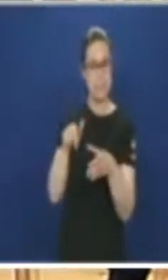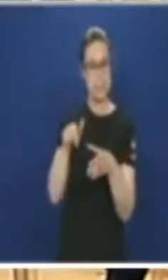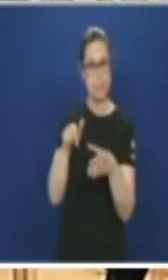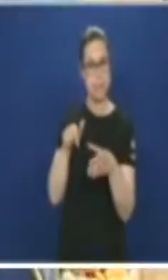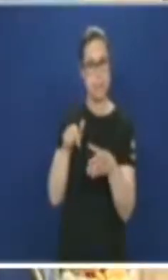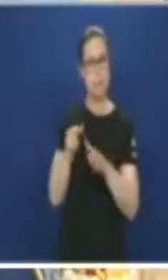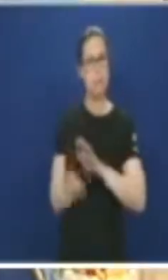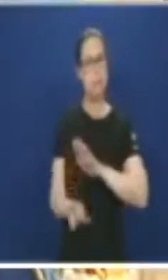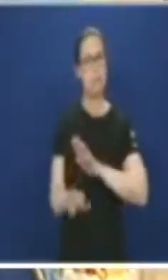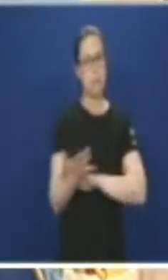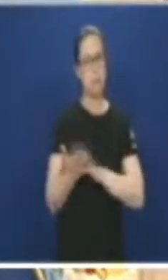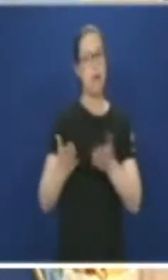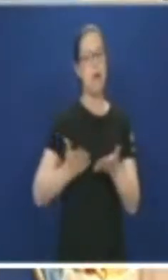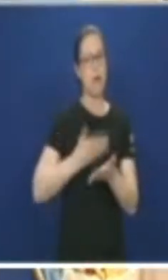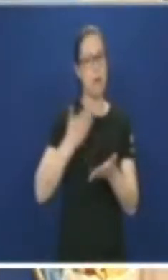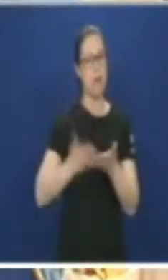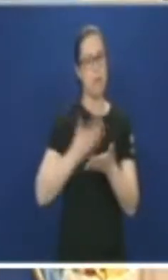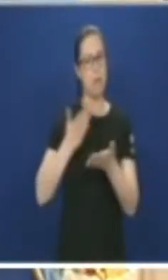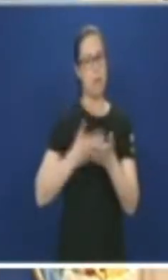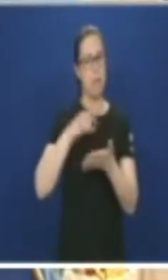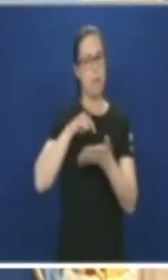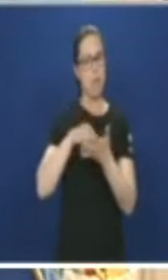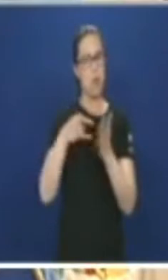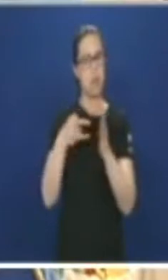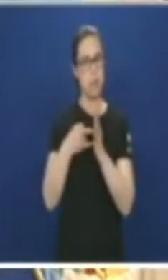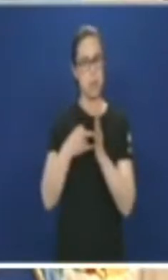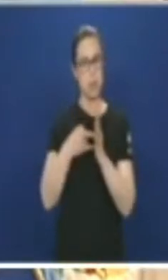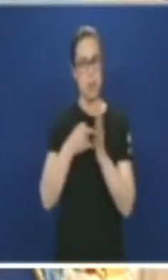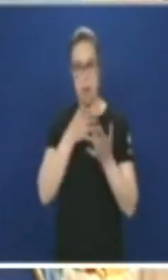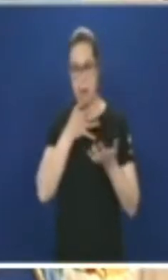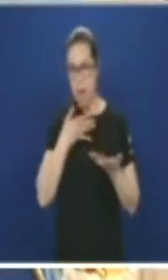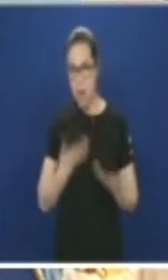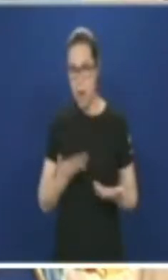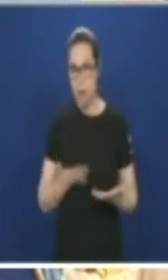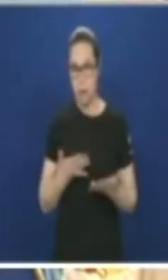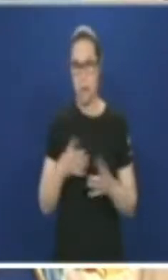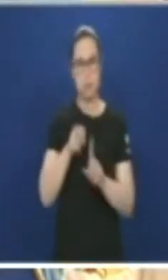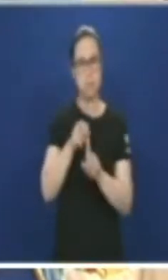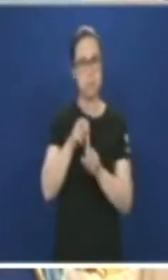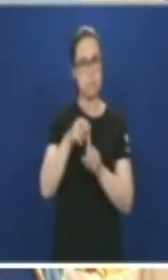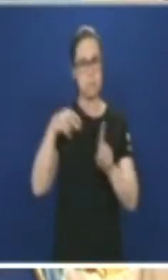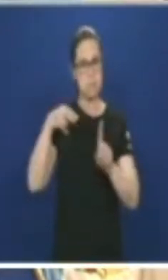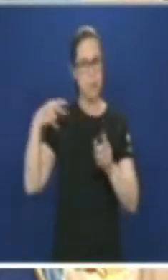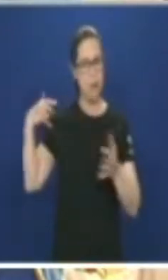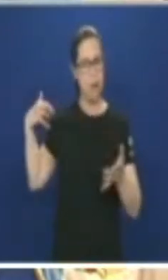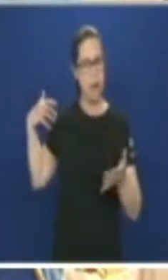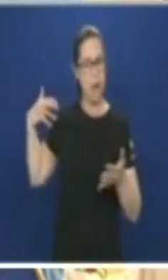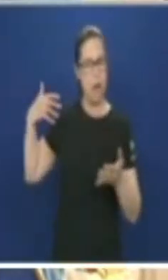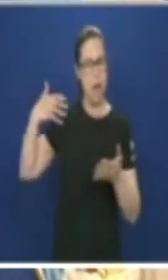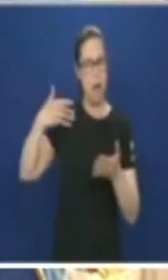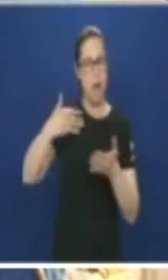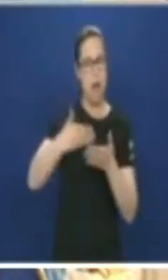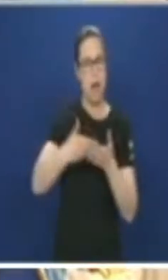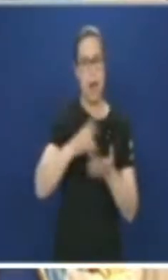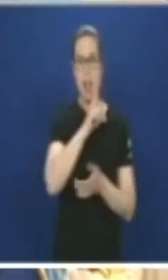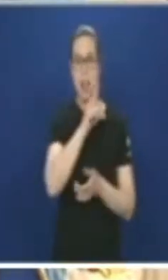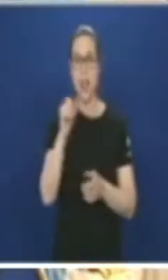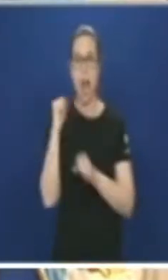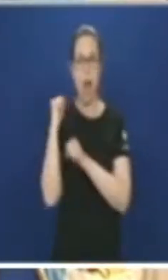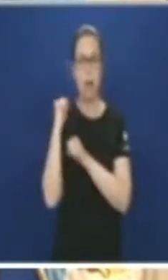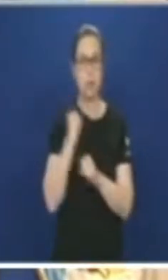editorial que, visto con perspectiva que nos ofrece o século transcurrido desde a aparición do seu primeiro